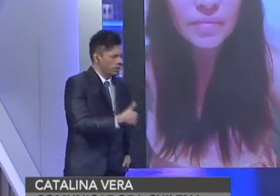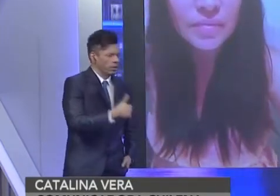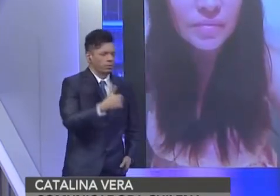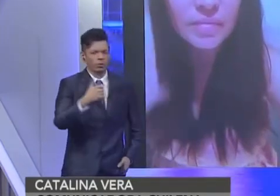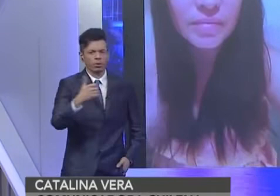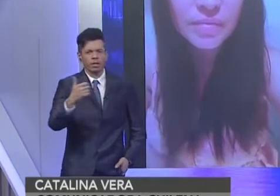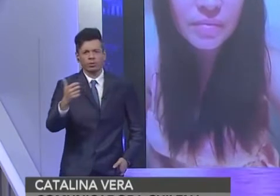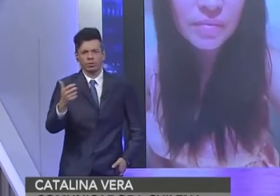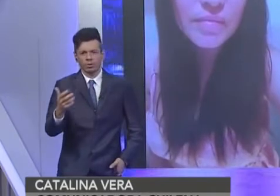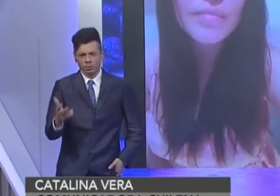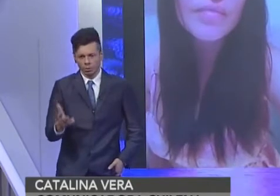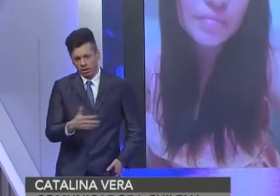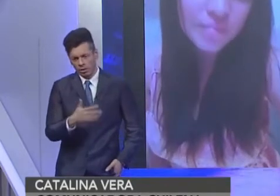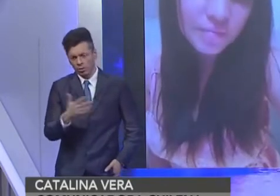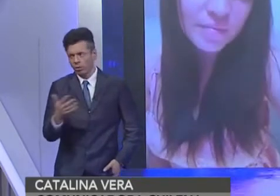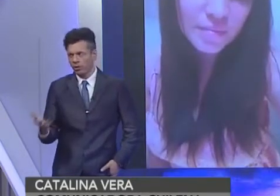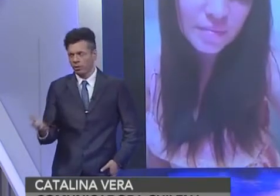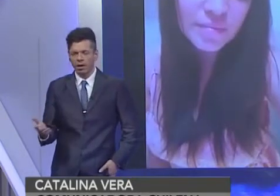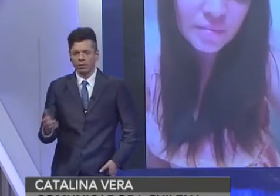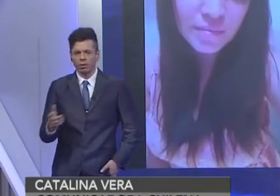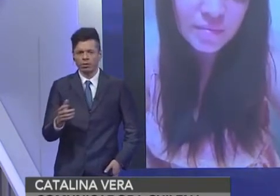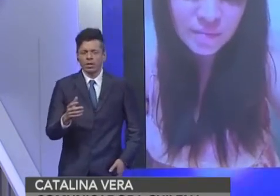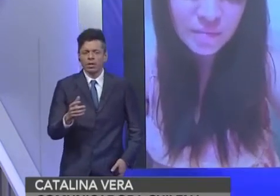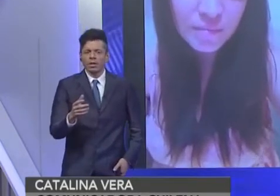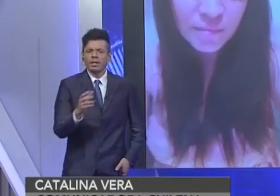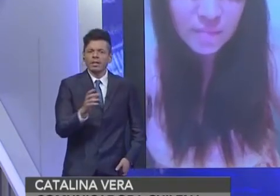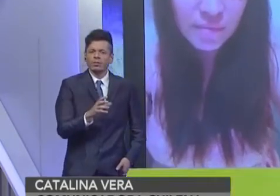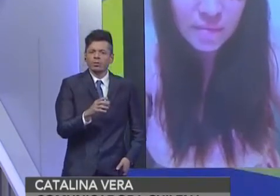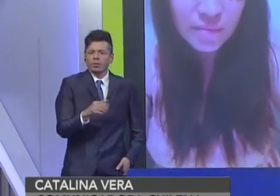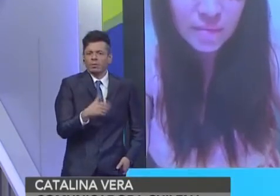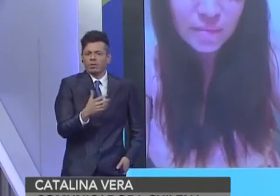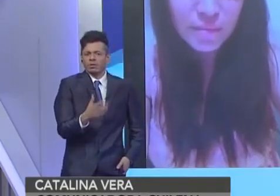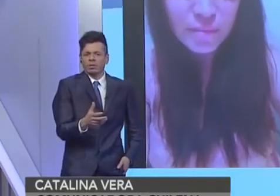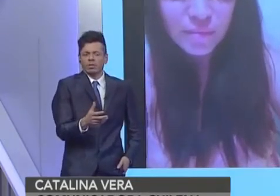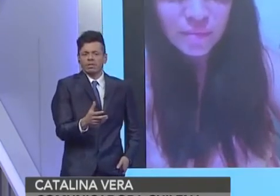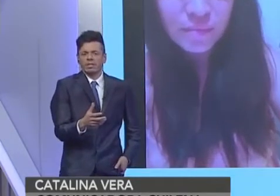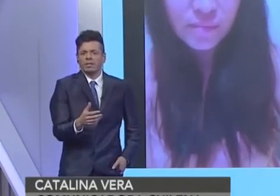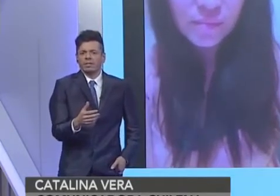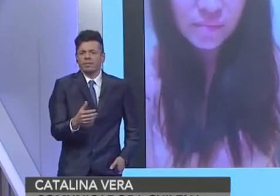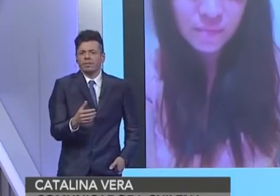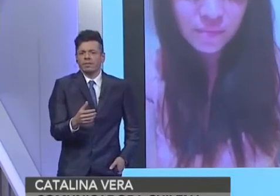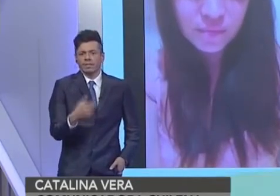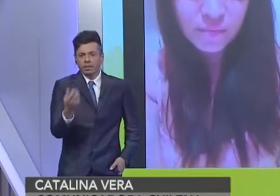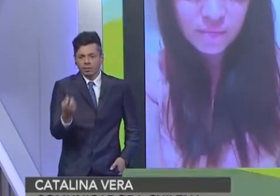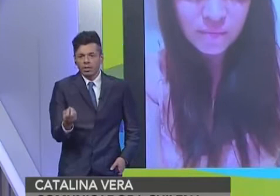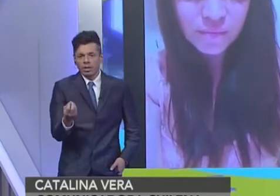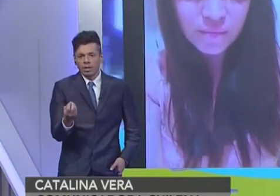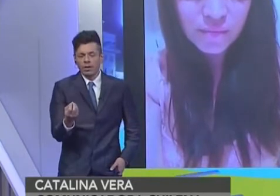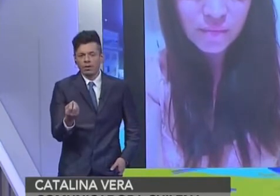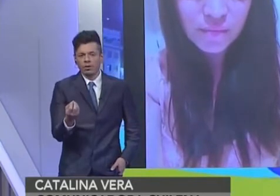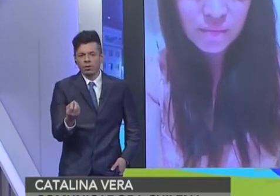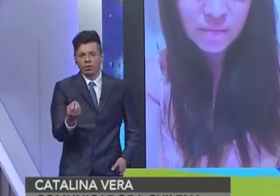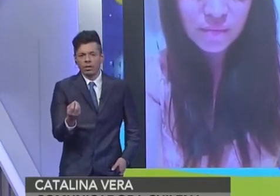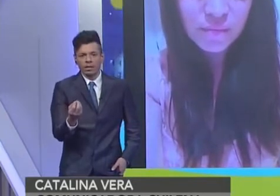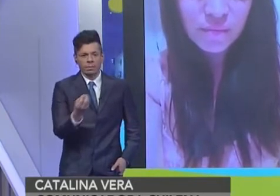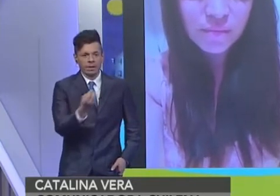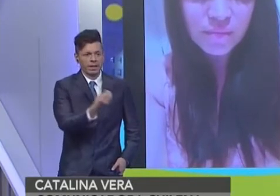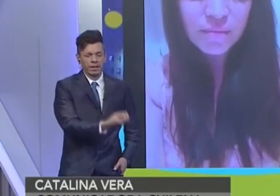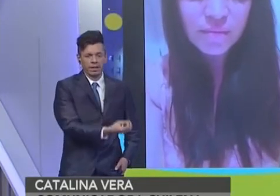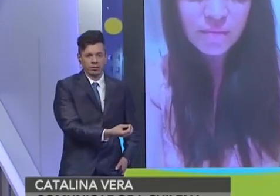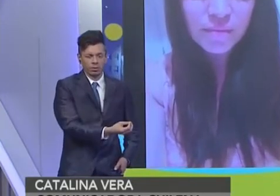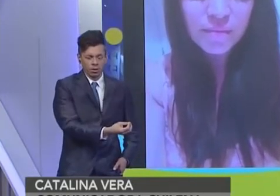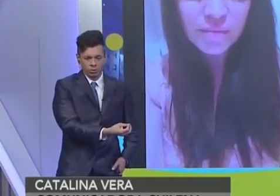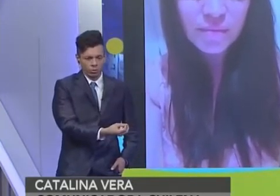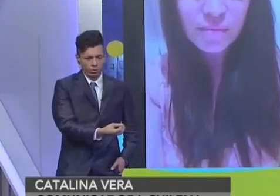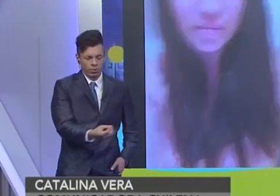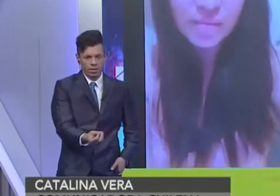las noticias, por los casos excepcionales que hubo de coágulos, y esto, la pregunta que yo te quiero hacer es, si esto tiene que ver con la disparada